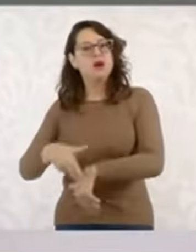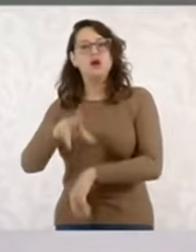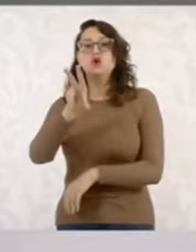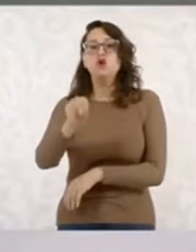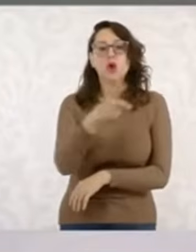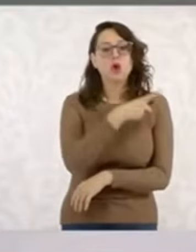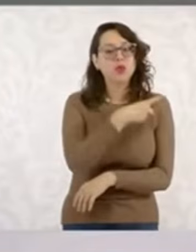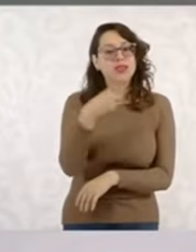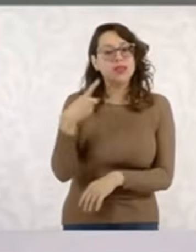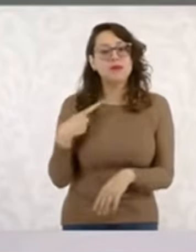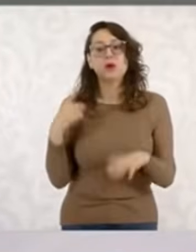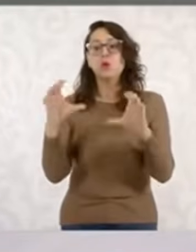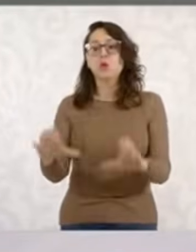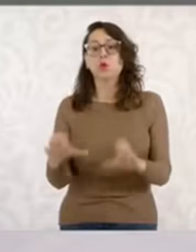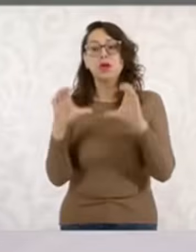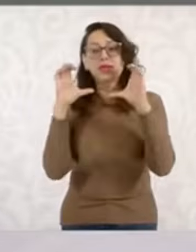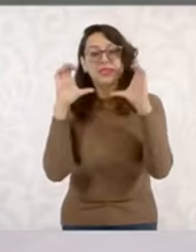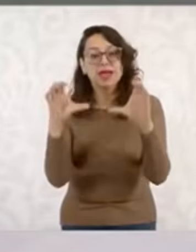del portal